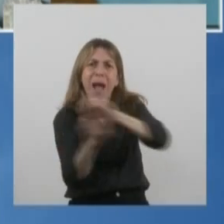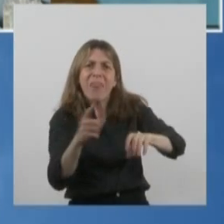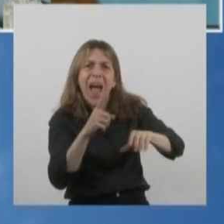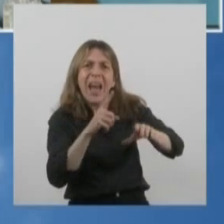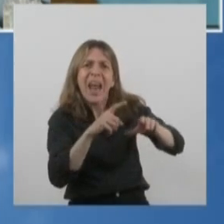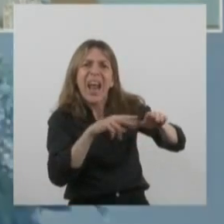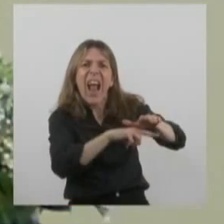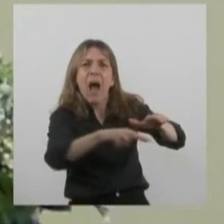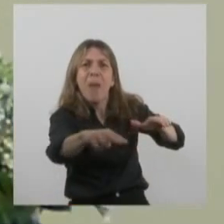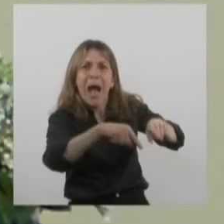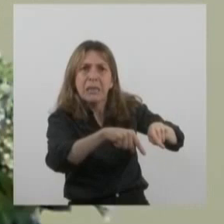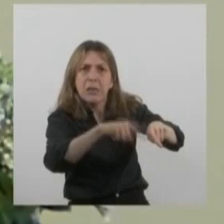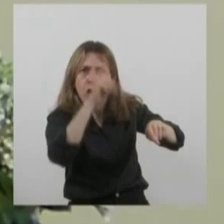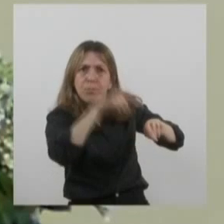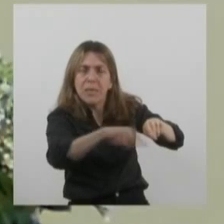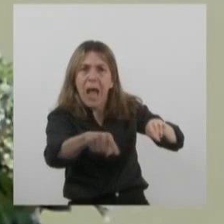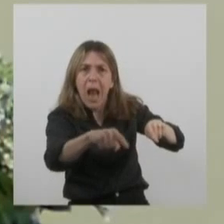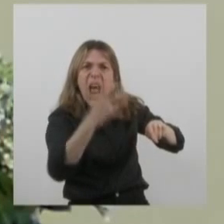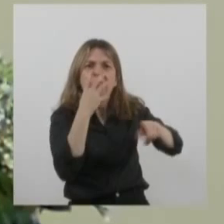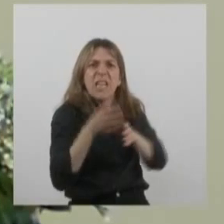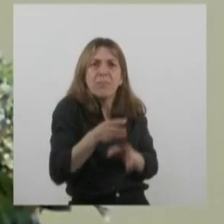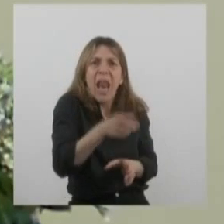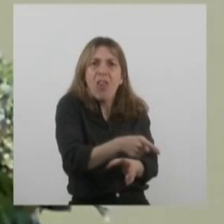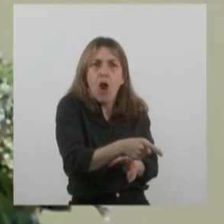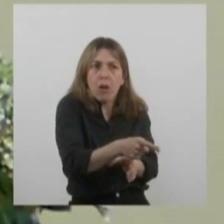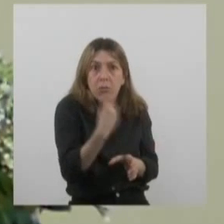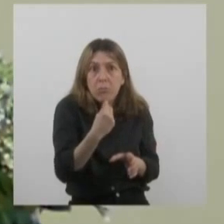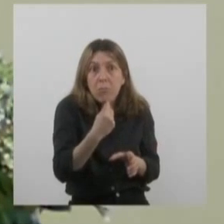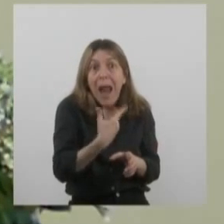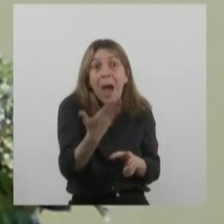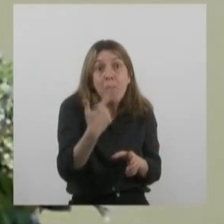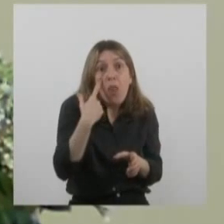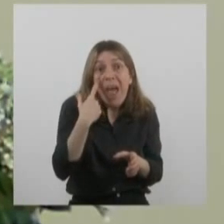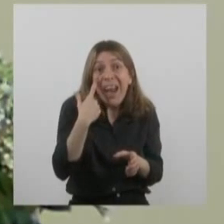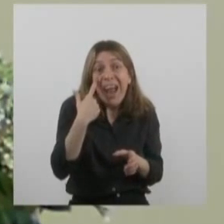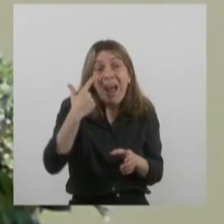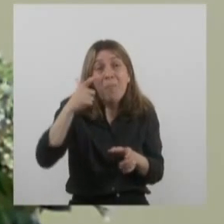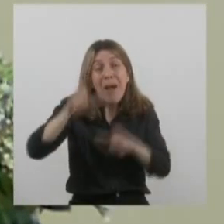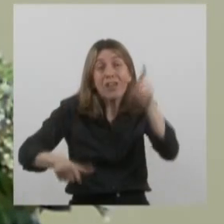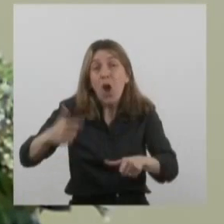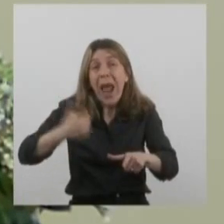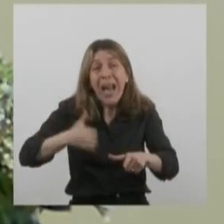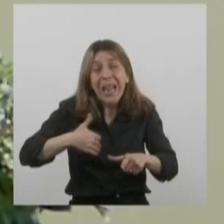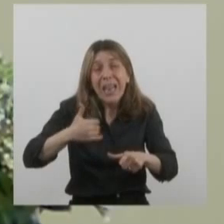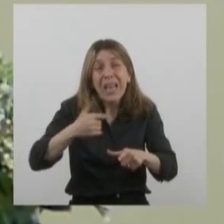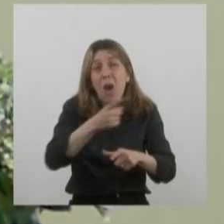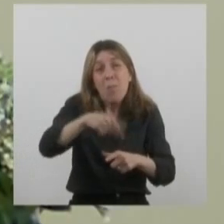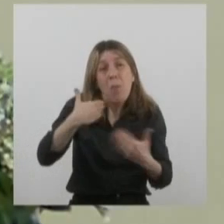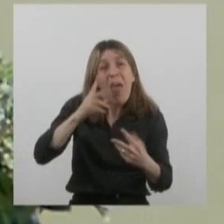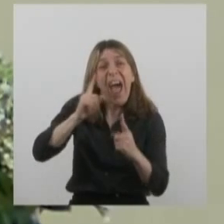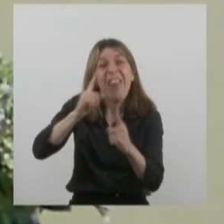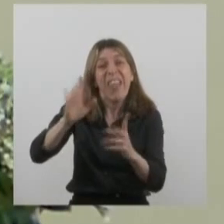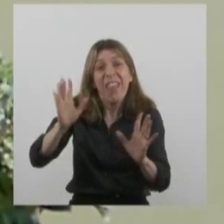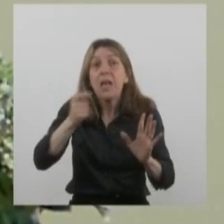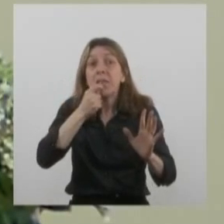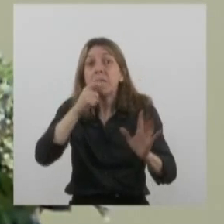para que a ningún argentino le faltara la atención médica que pudiera necesitar